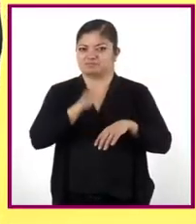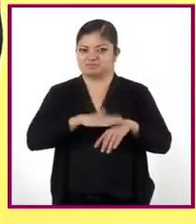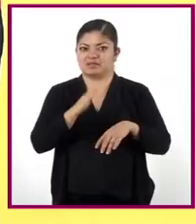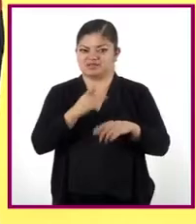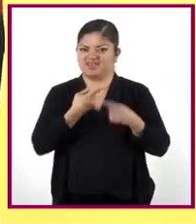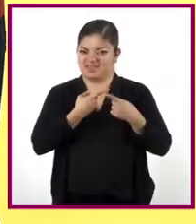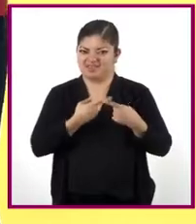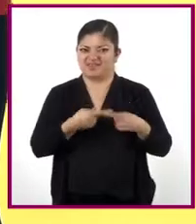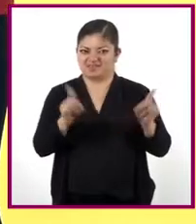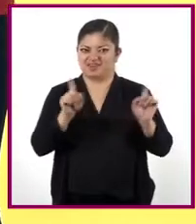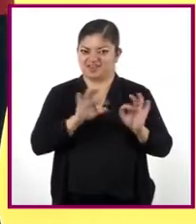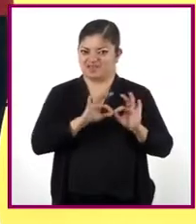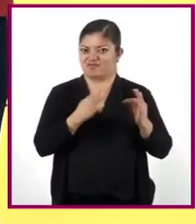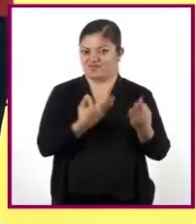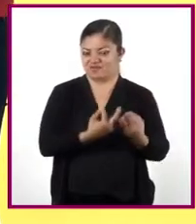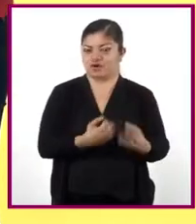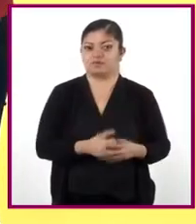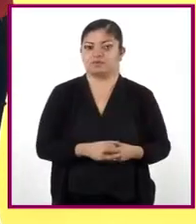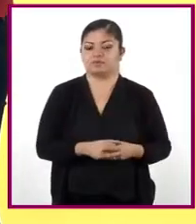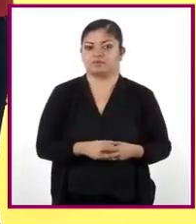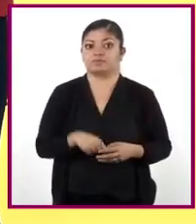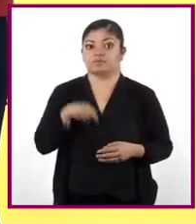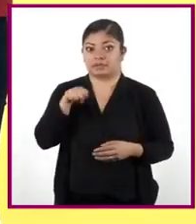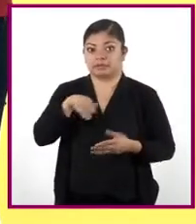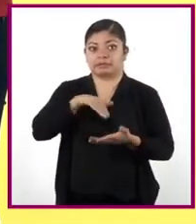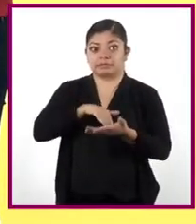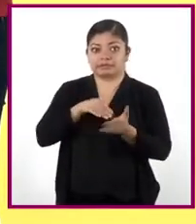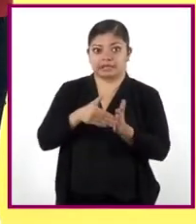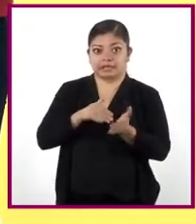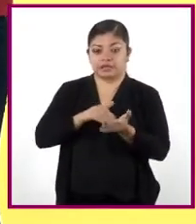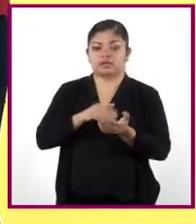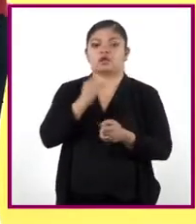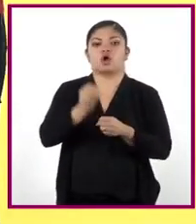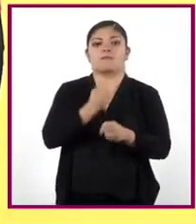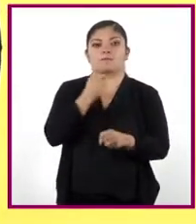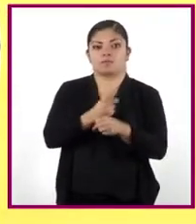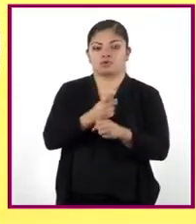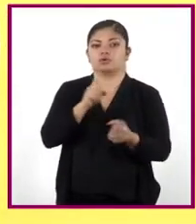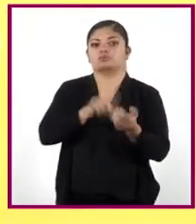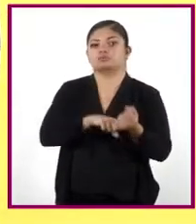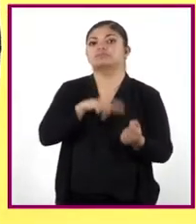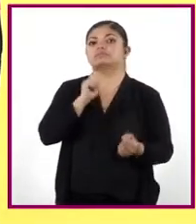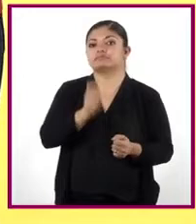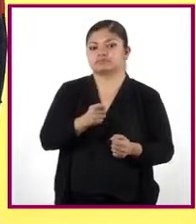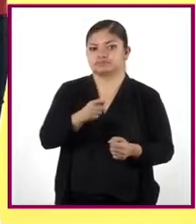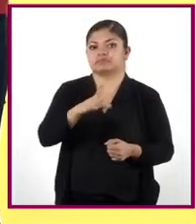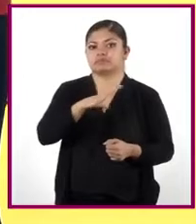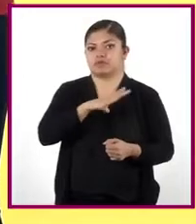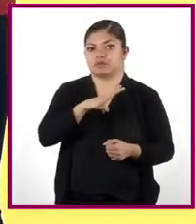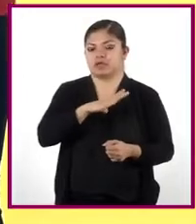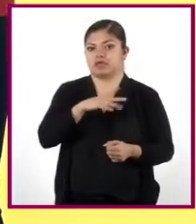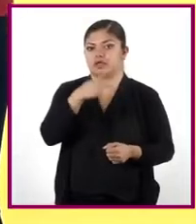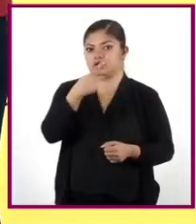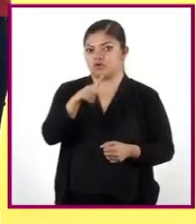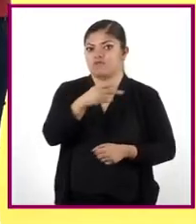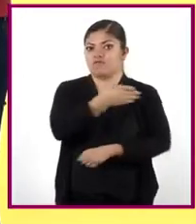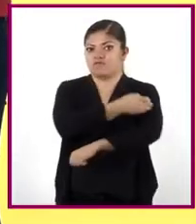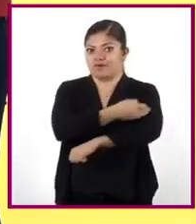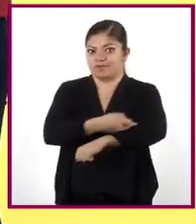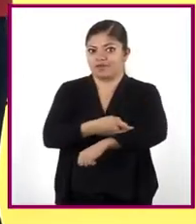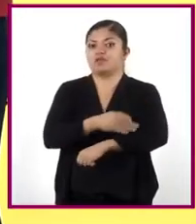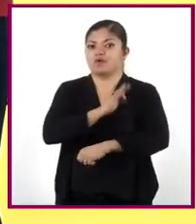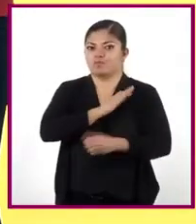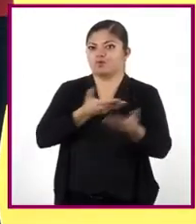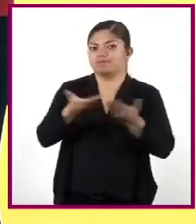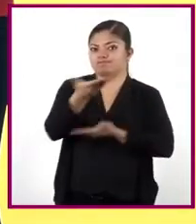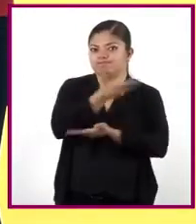manera diferente. Esta estrategia tiene sus propias oportunidades y una de ellas es que cuentan con su familia para